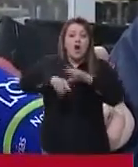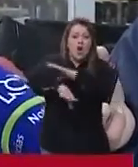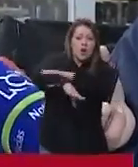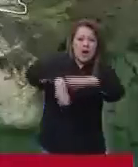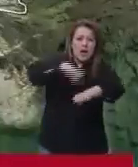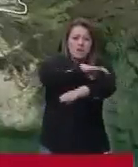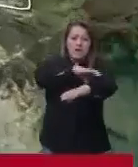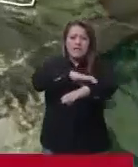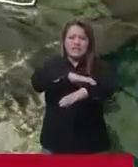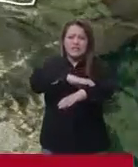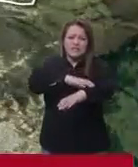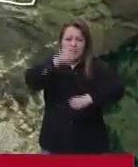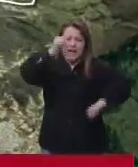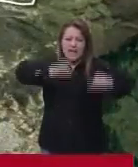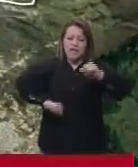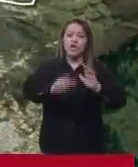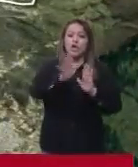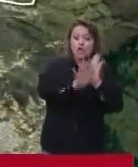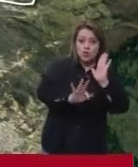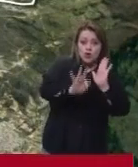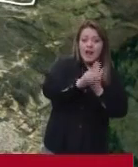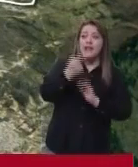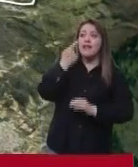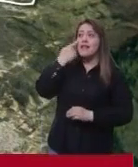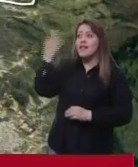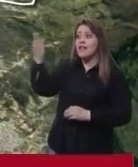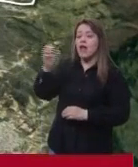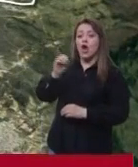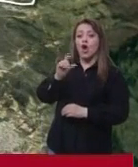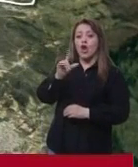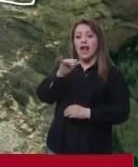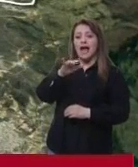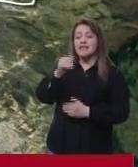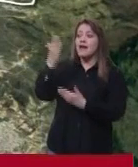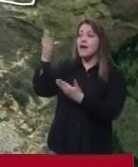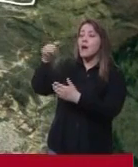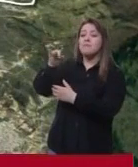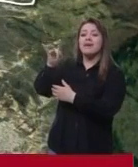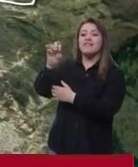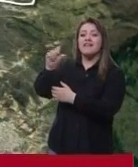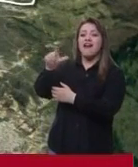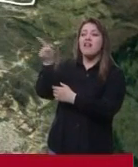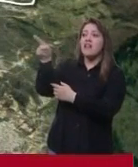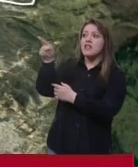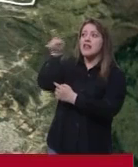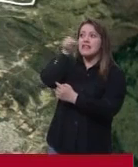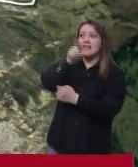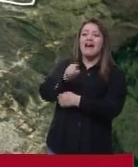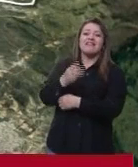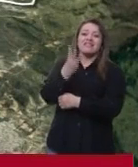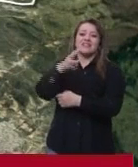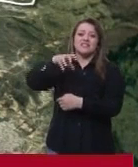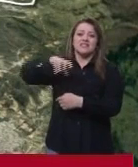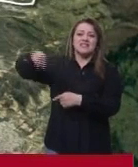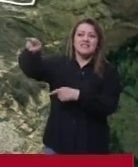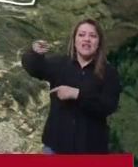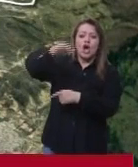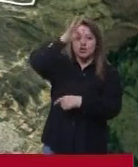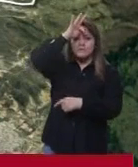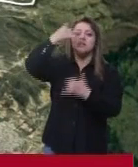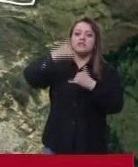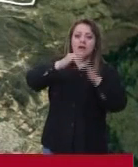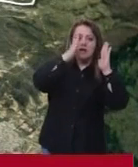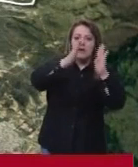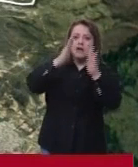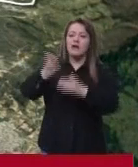sus extremidades. El Hospital Tunal, el Policlínico del Olaya y la Clínica Medical activaron sus protocolos para la atención de estos ciudadanos,